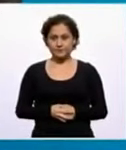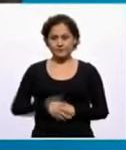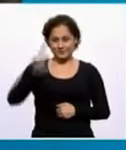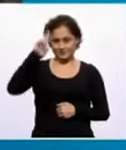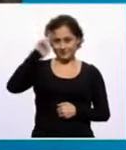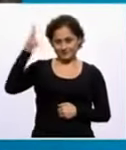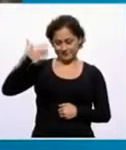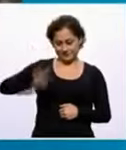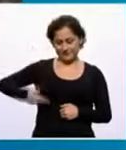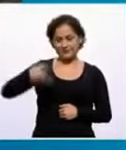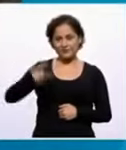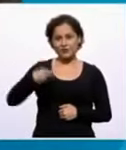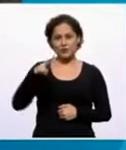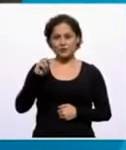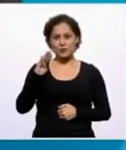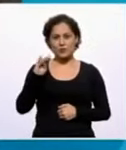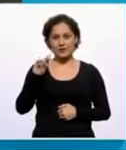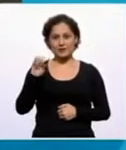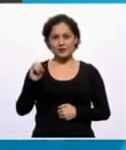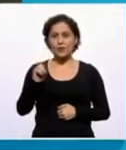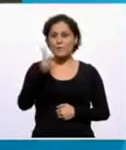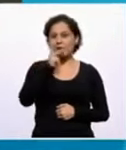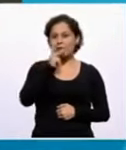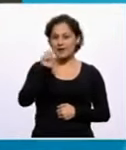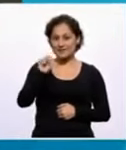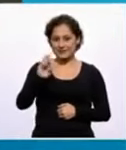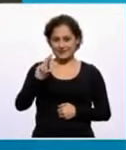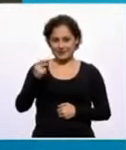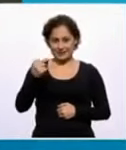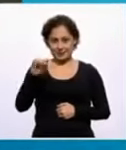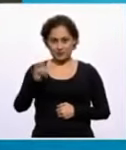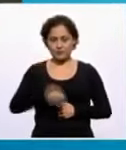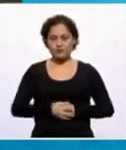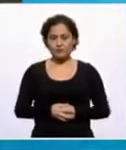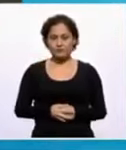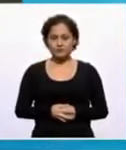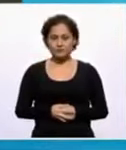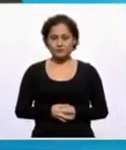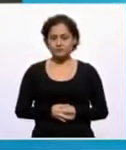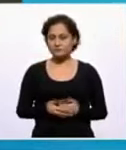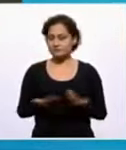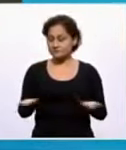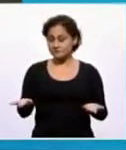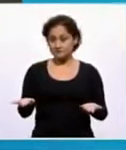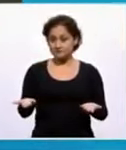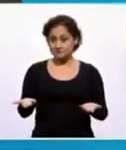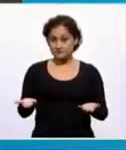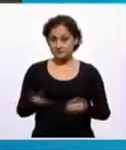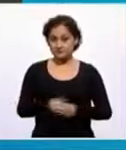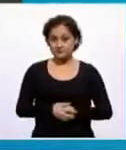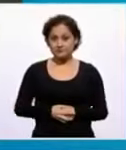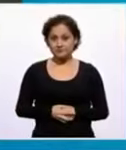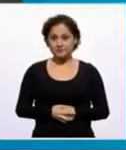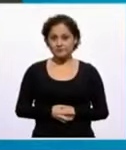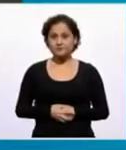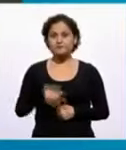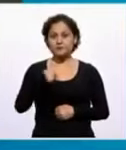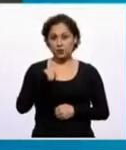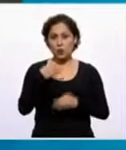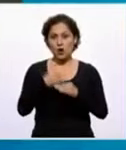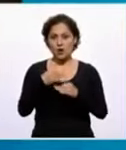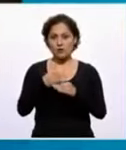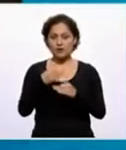Hola, soy Roberto, el padre de Sergio. Y bueno, yo ahora mismo estoy en